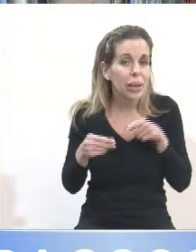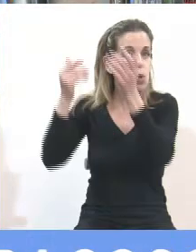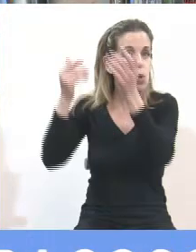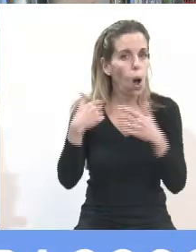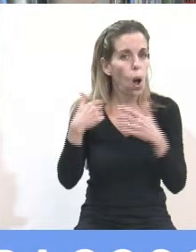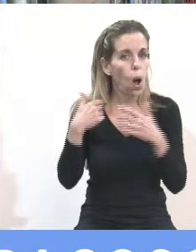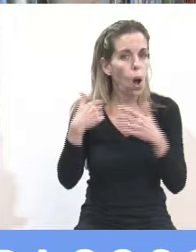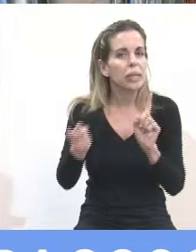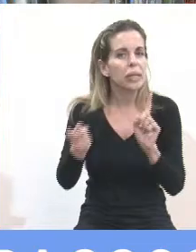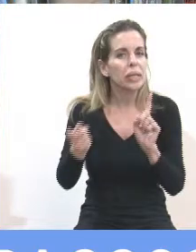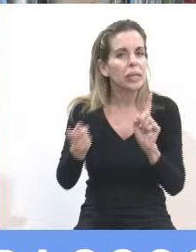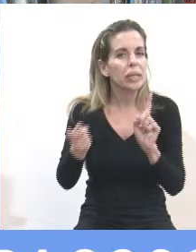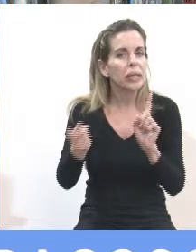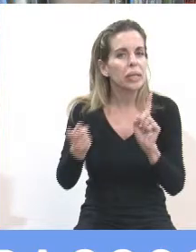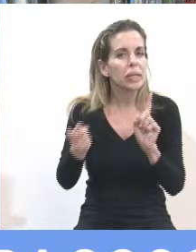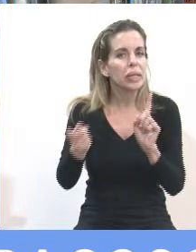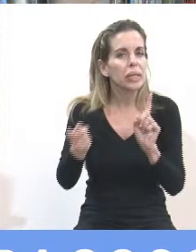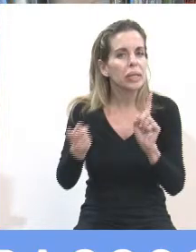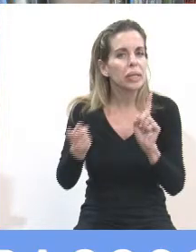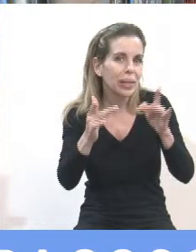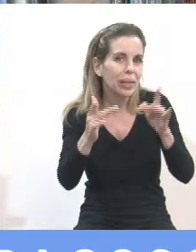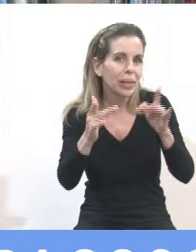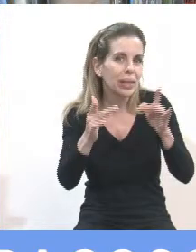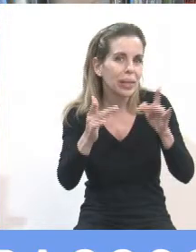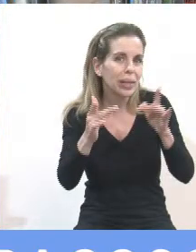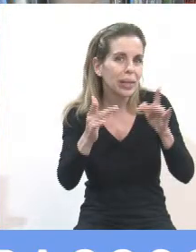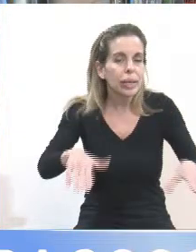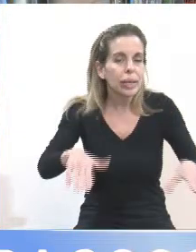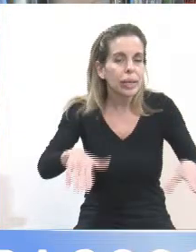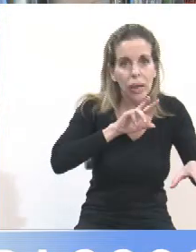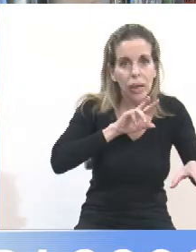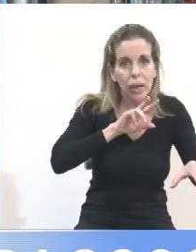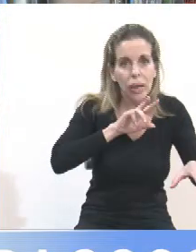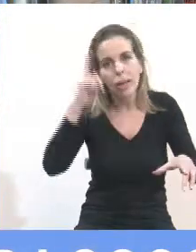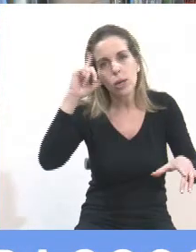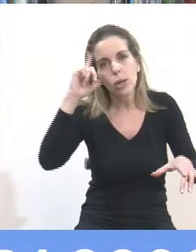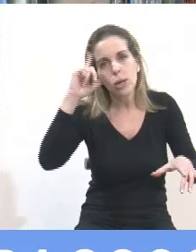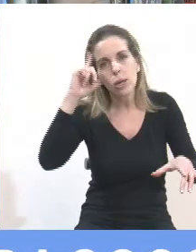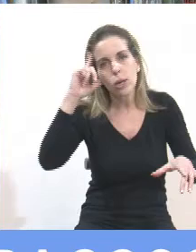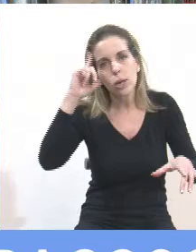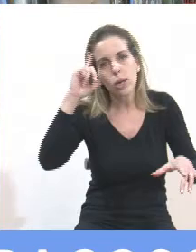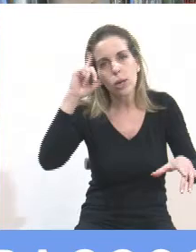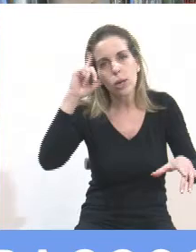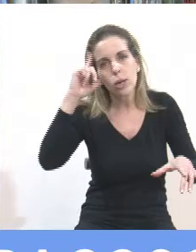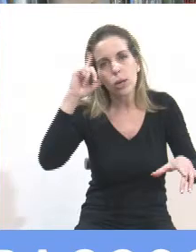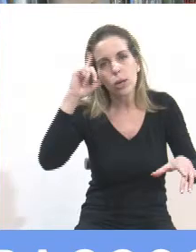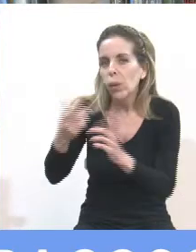hacen los adultos que abusan de la confianza de las niñas, de los niños y de las